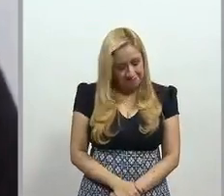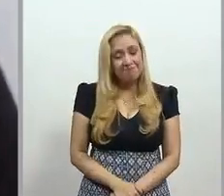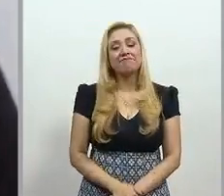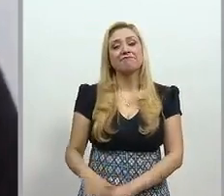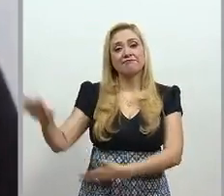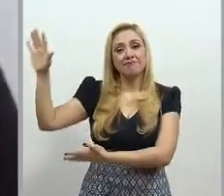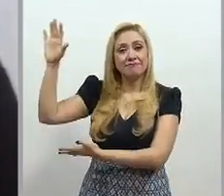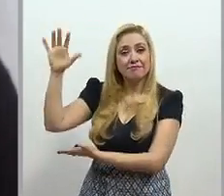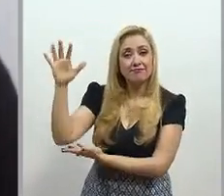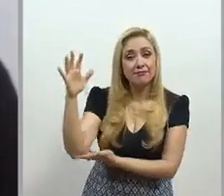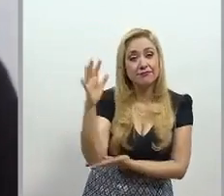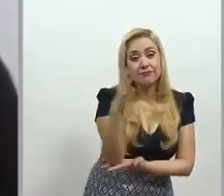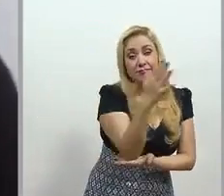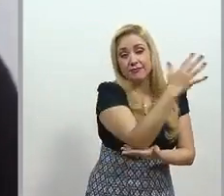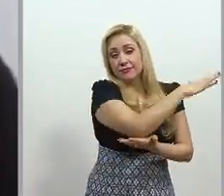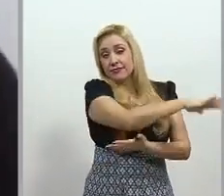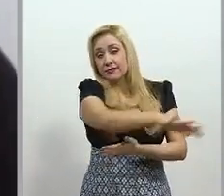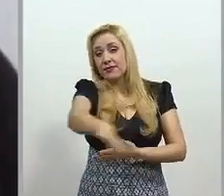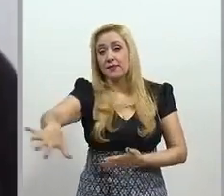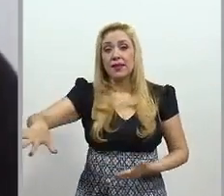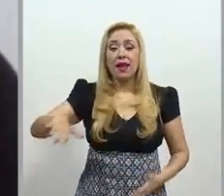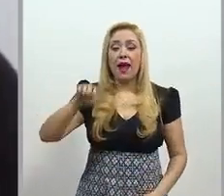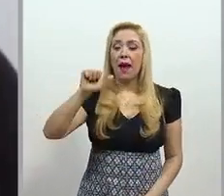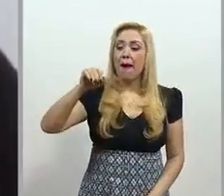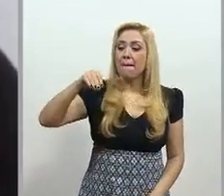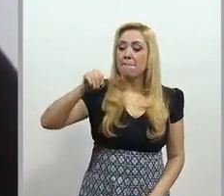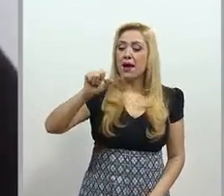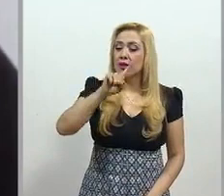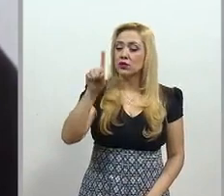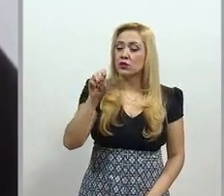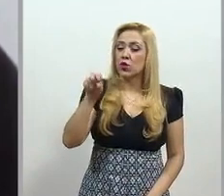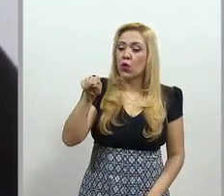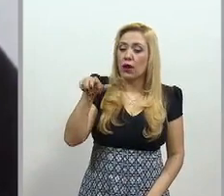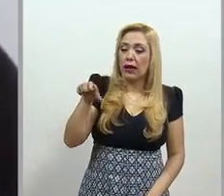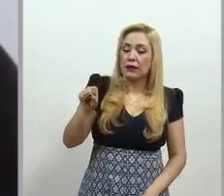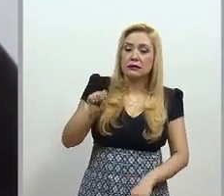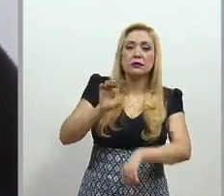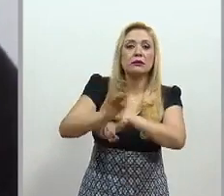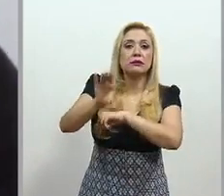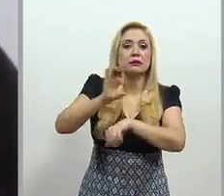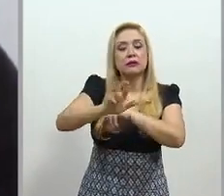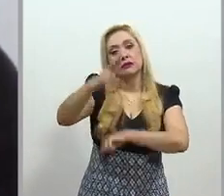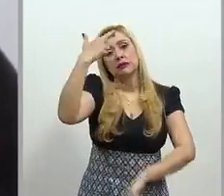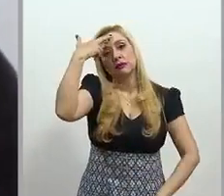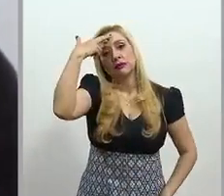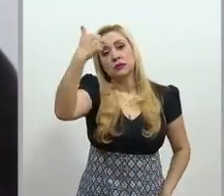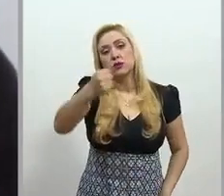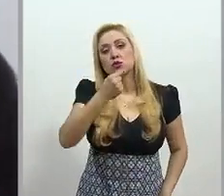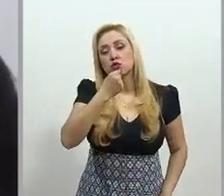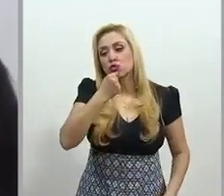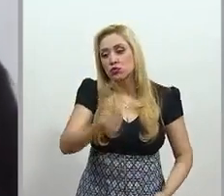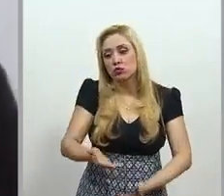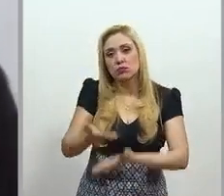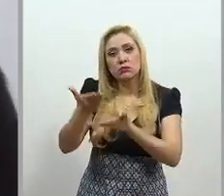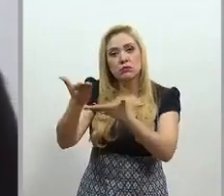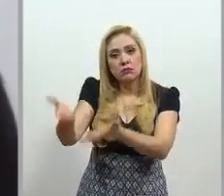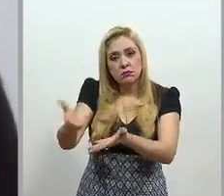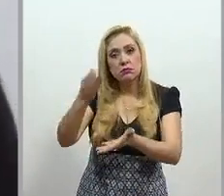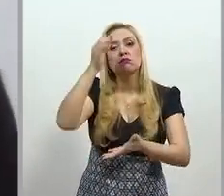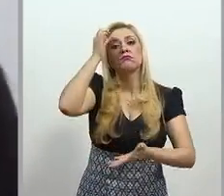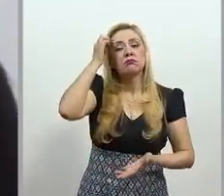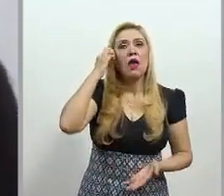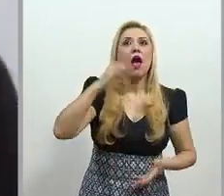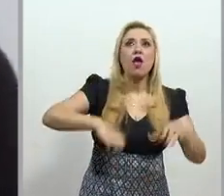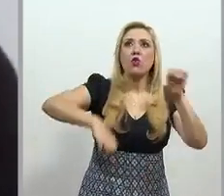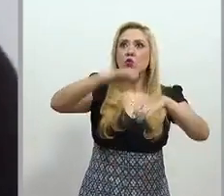en la Amazonía colombiana les está generando un perjuicio inminente y grave a los niños, a los adolescentes y a los